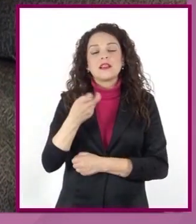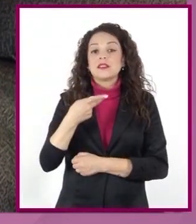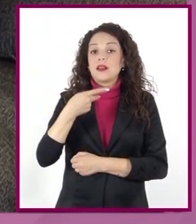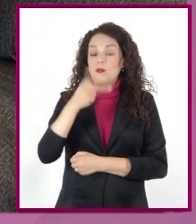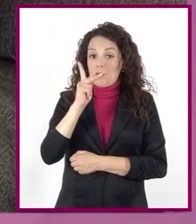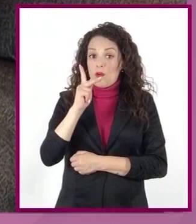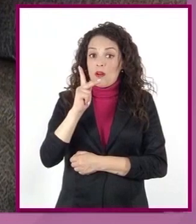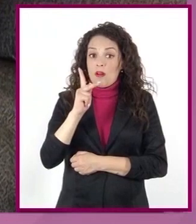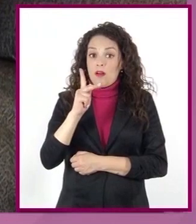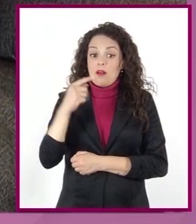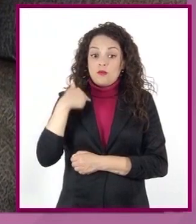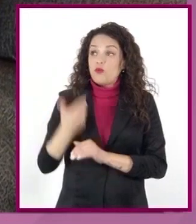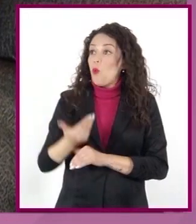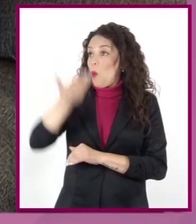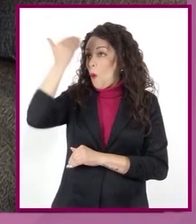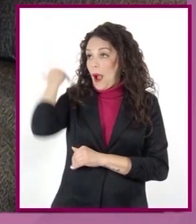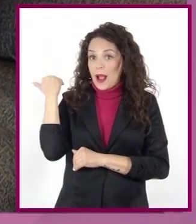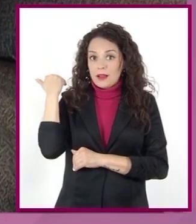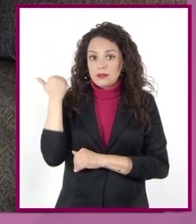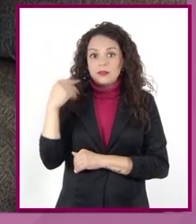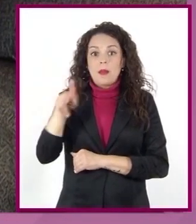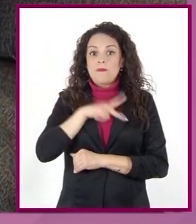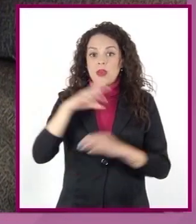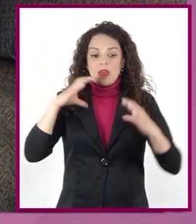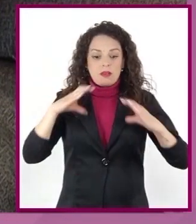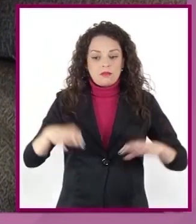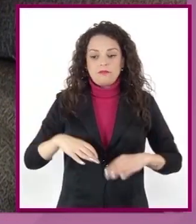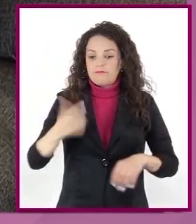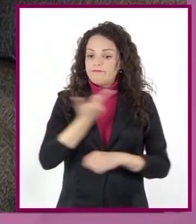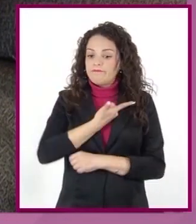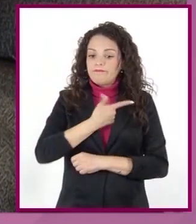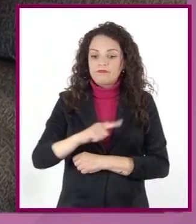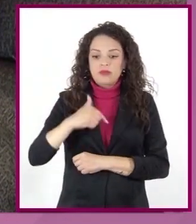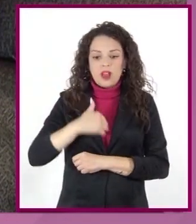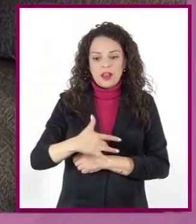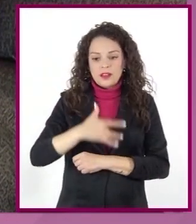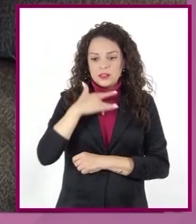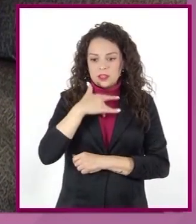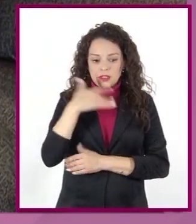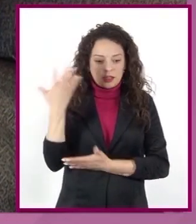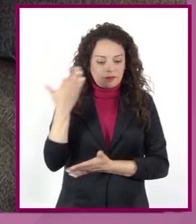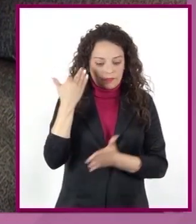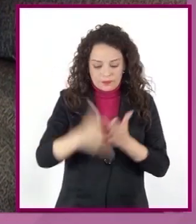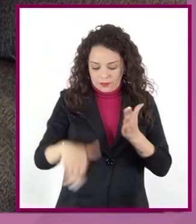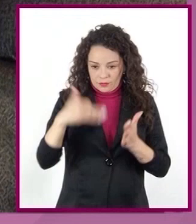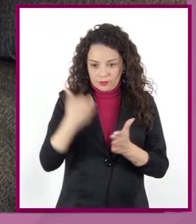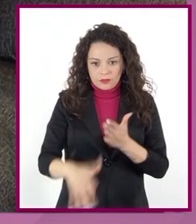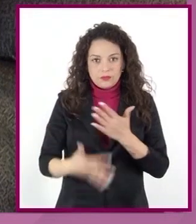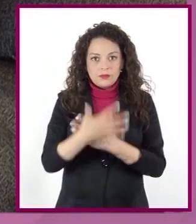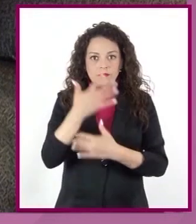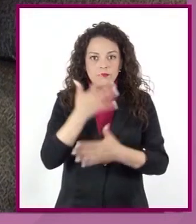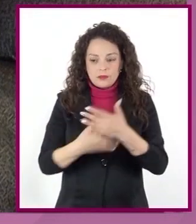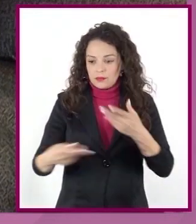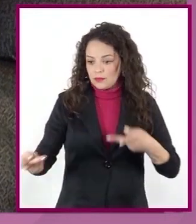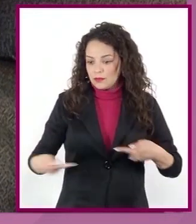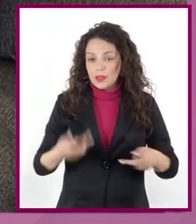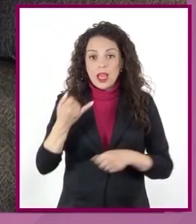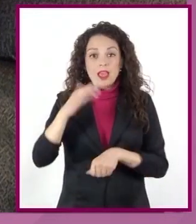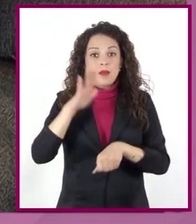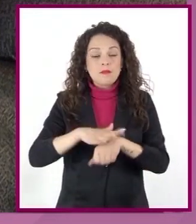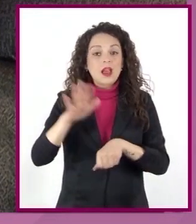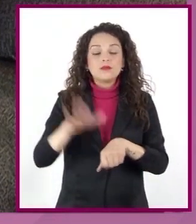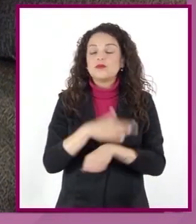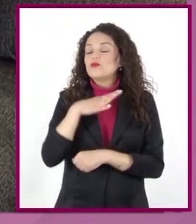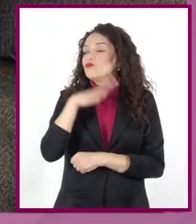mi cuerpo no me gustaba, porque estaba incompleto, porque me faltaban piezas, pero sobre todo porque no podía hacer nada. Y